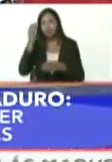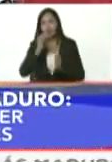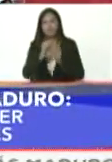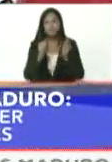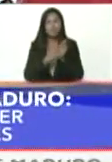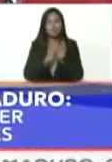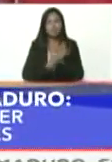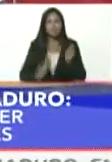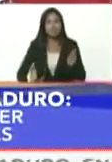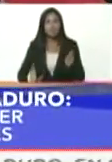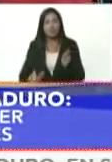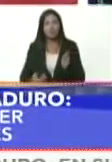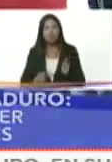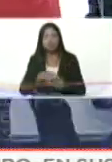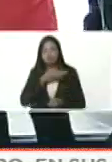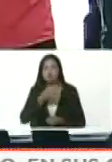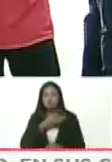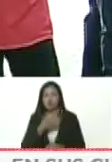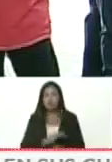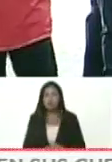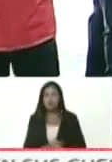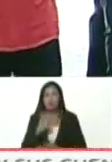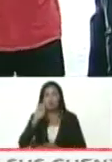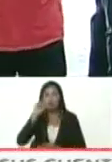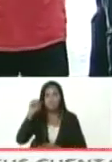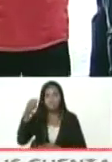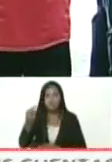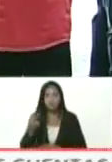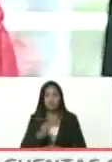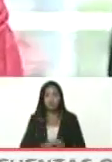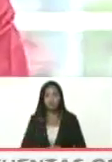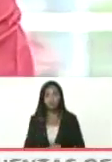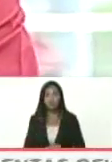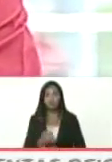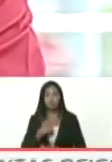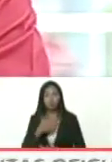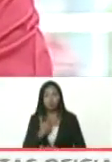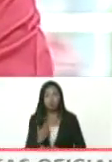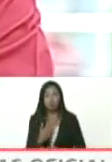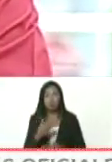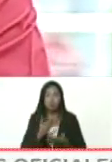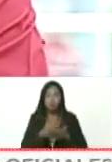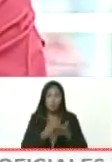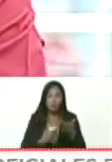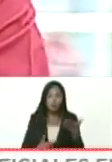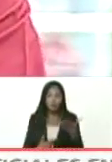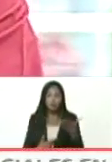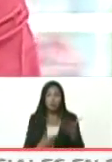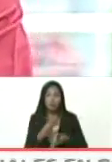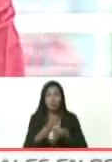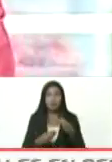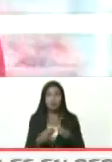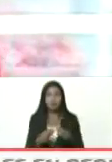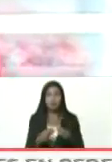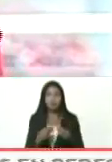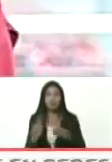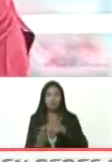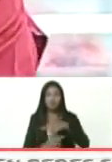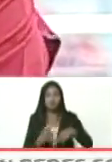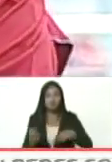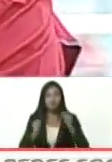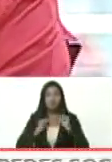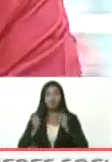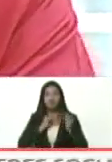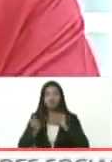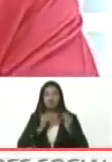y de la Vicepresidencia Social del lunes que viene, quiero que me hagan una propuesta para hacer un revolcón, un sacudón y